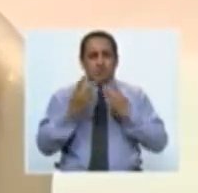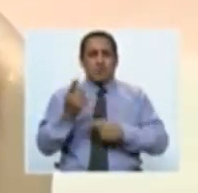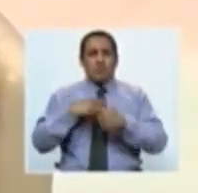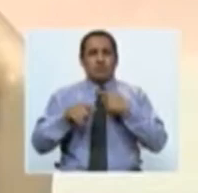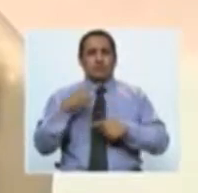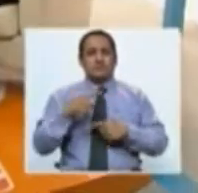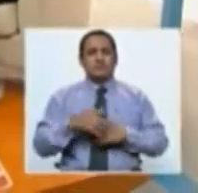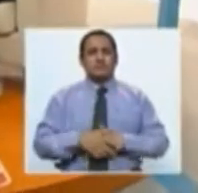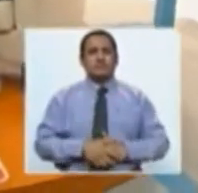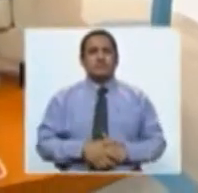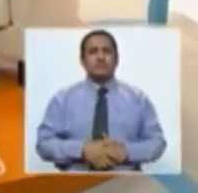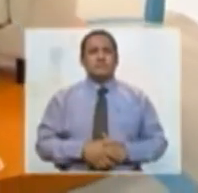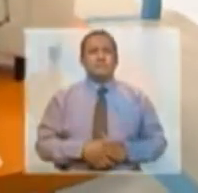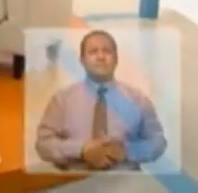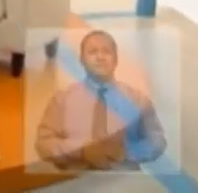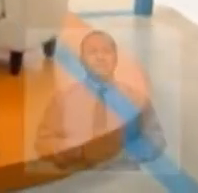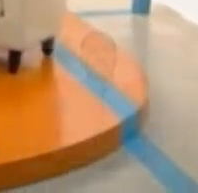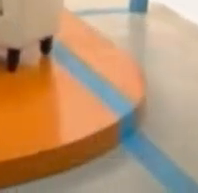maestros. Volvemos ya.